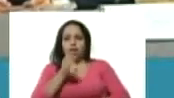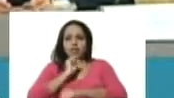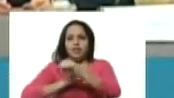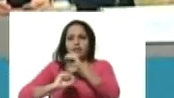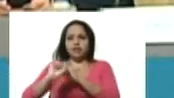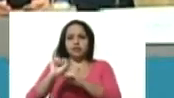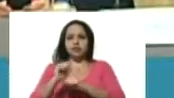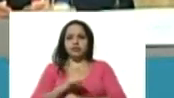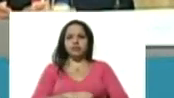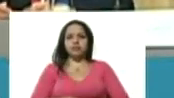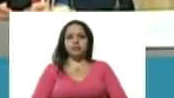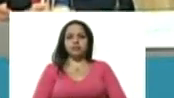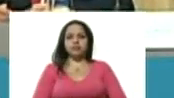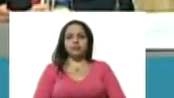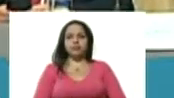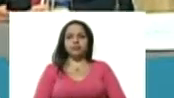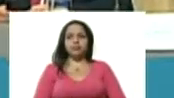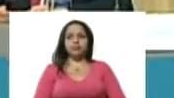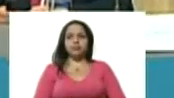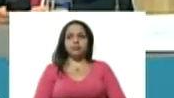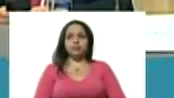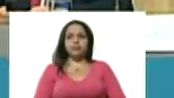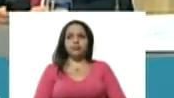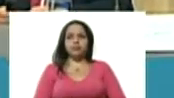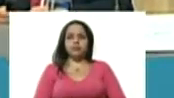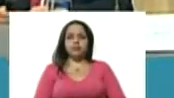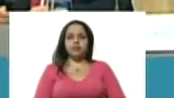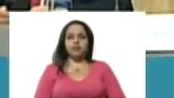superar el momento